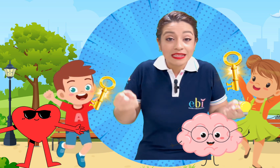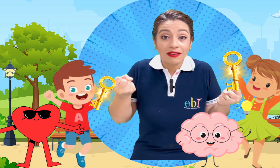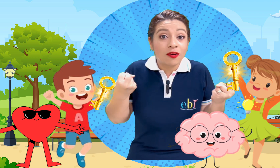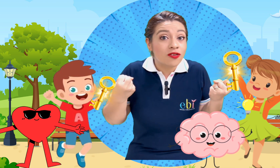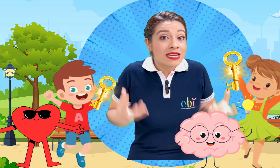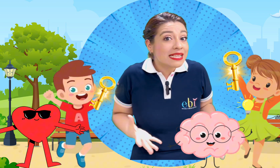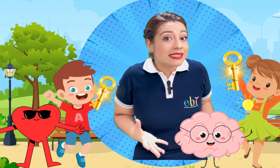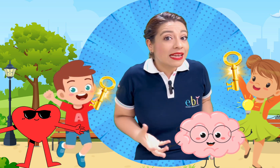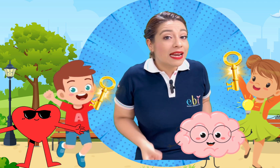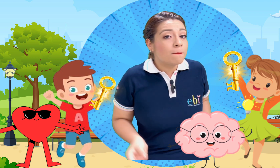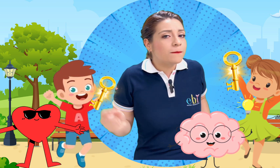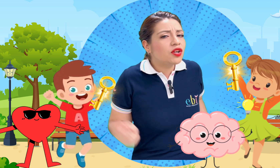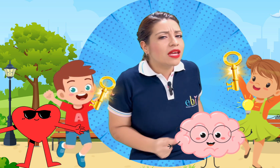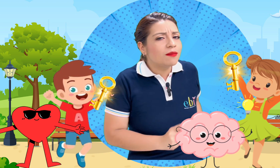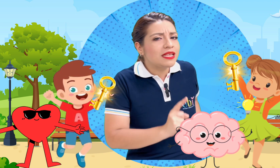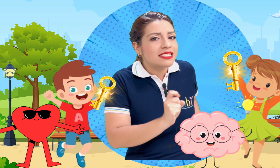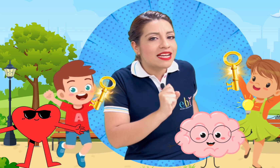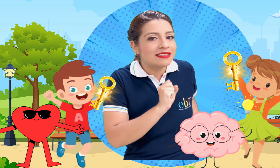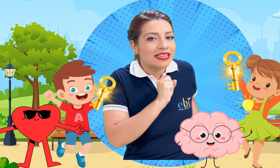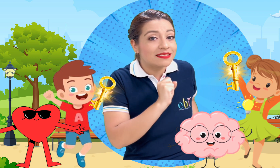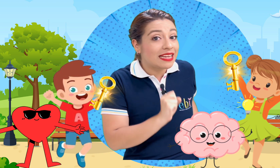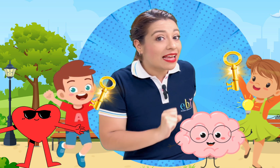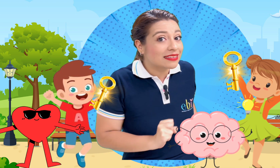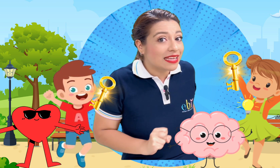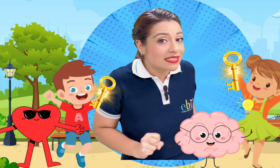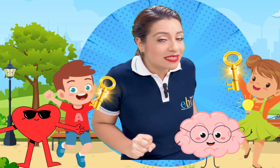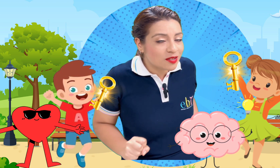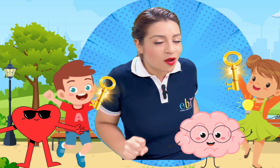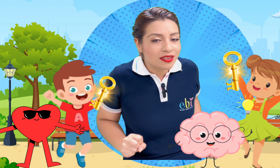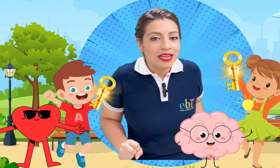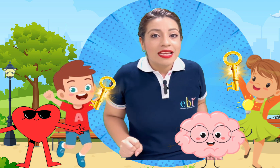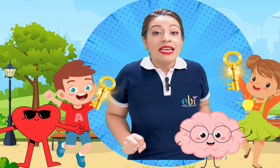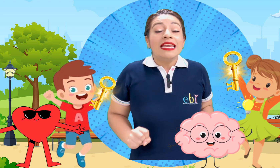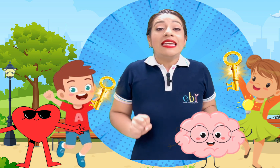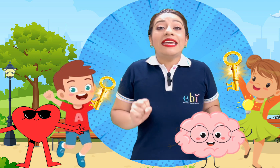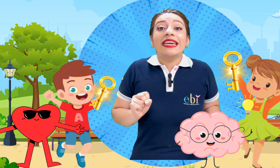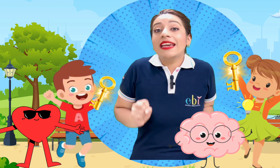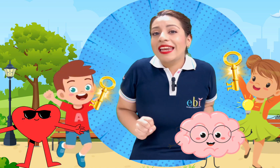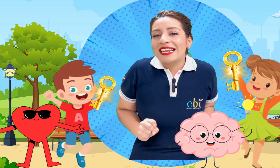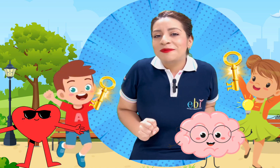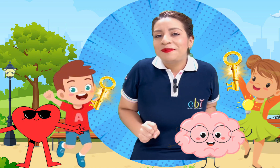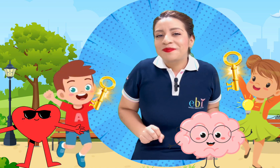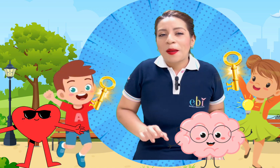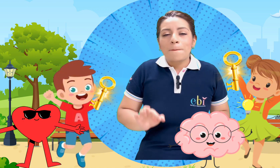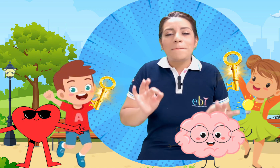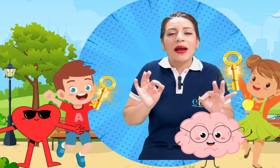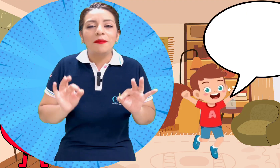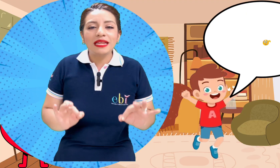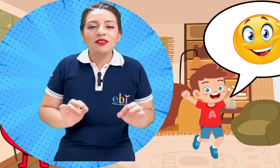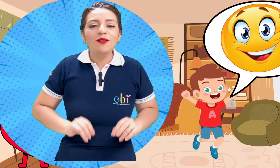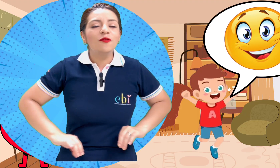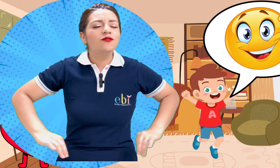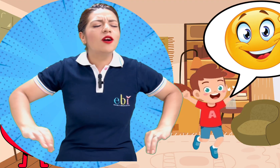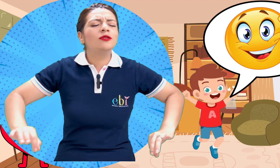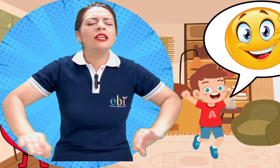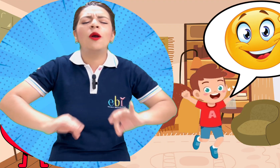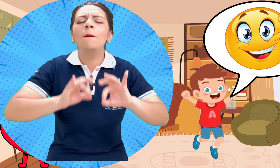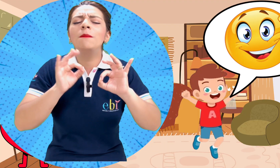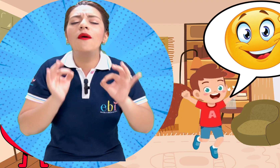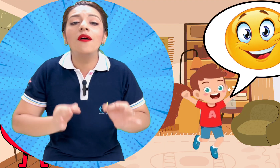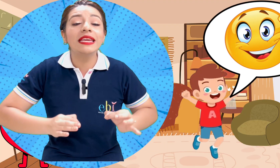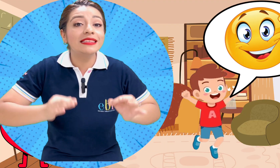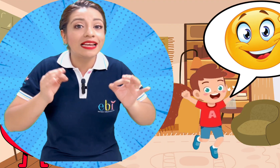ellos estaban con este gran poder brillante de la decisión. ¿Y qué creen? Pablito fue un